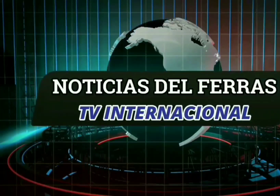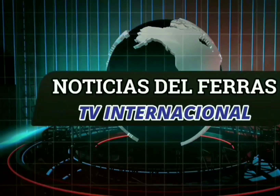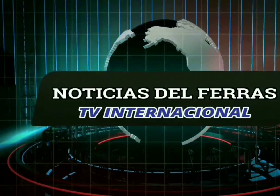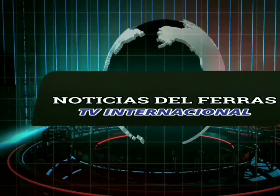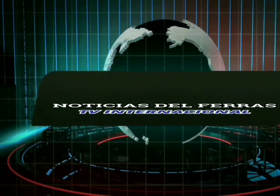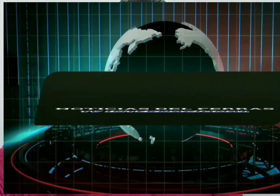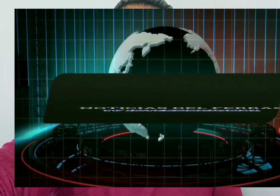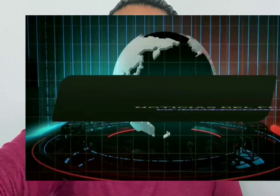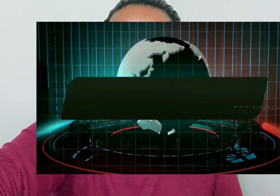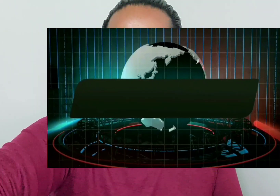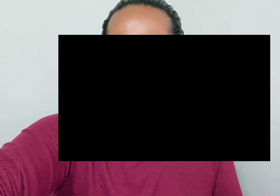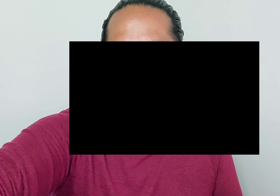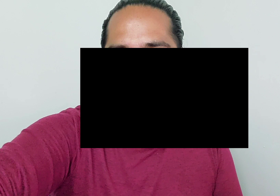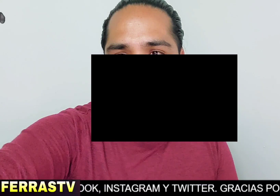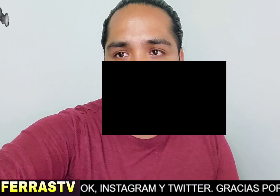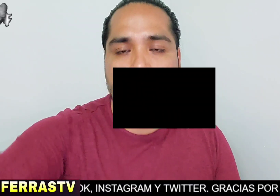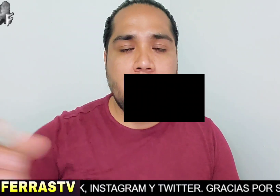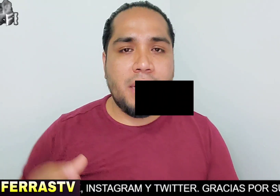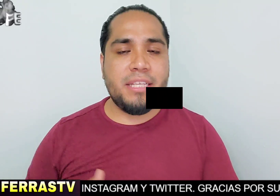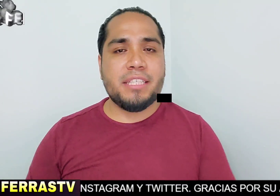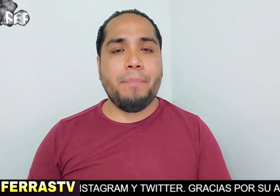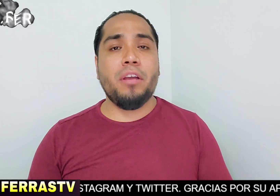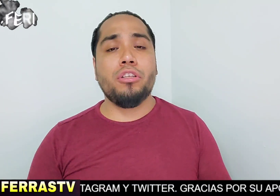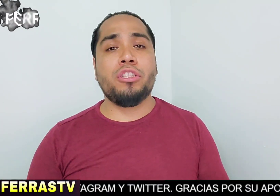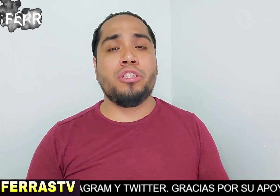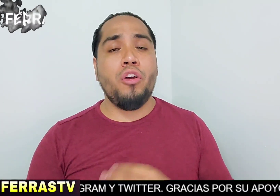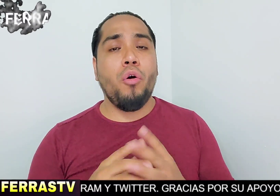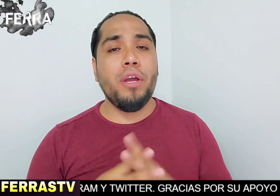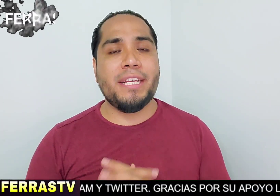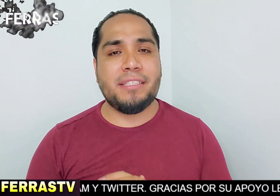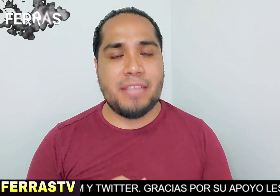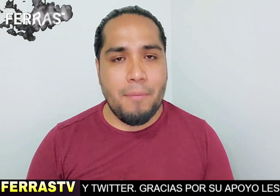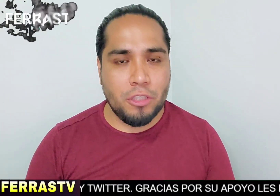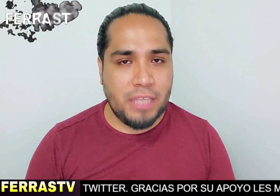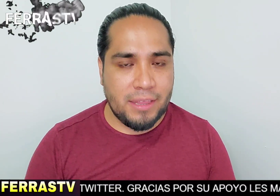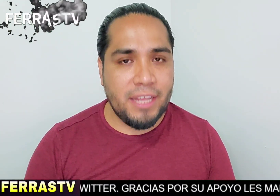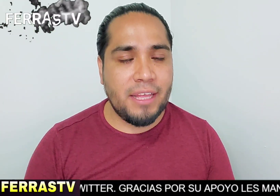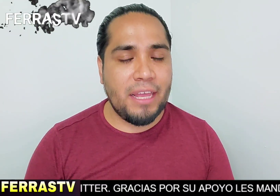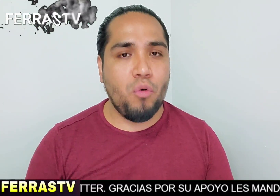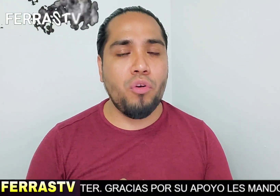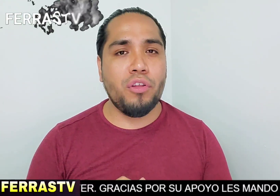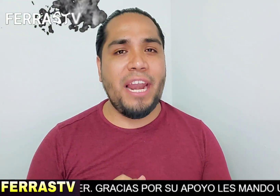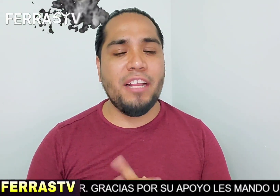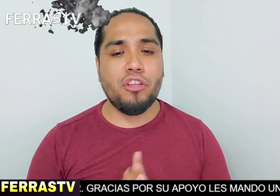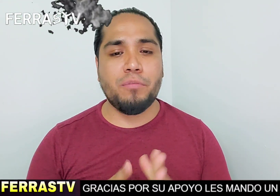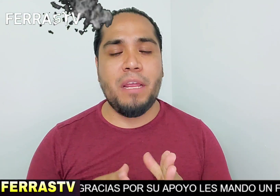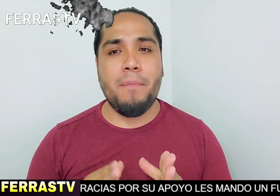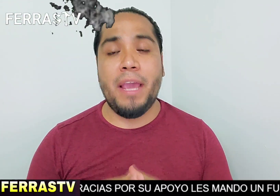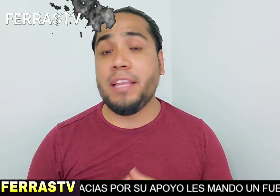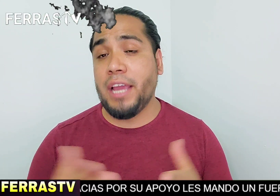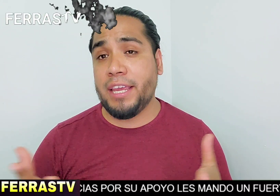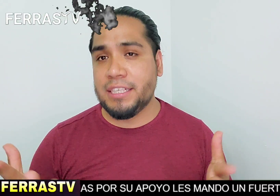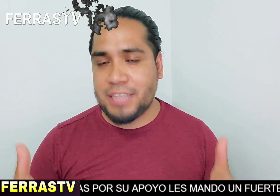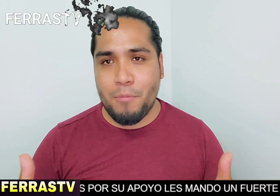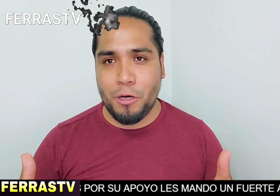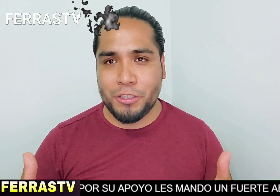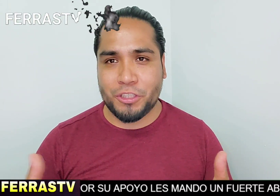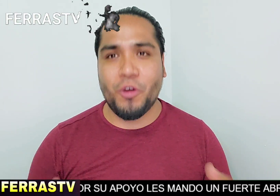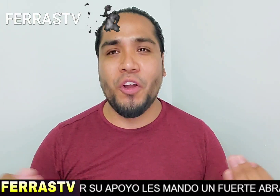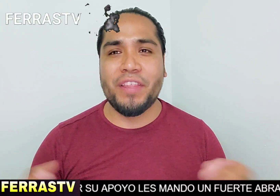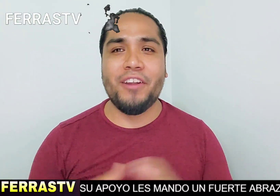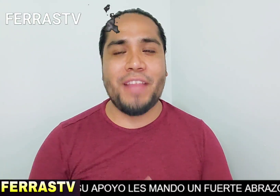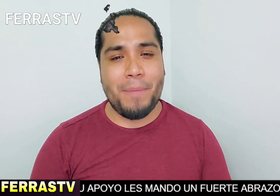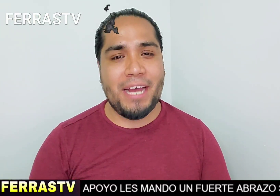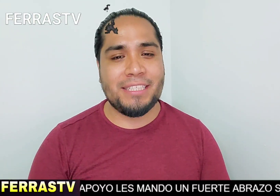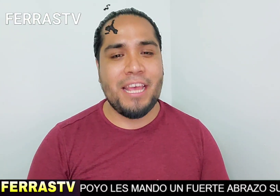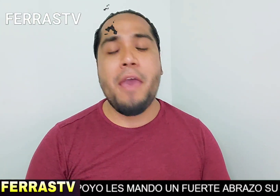Noticias del Ferraz TV Internacional. Así es, amigos, hoy estamos a 30 de junio del año 2020 y aquí estamos